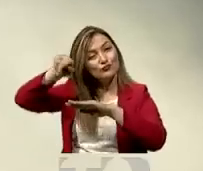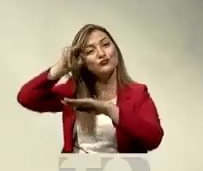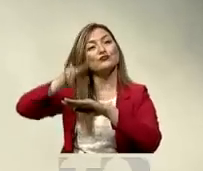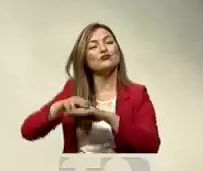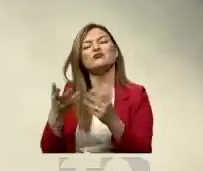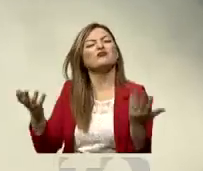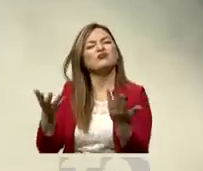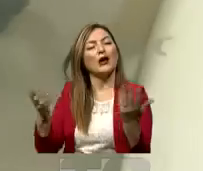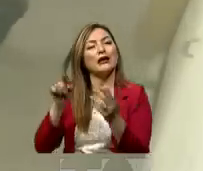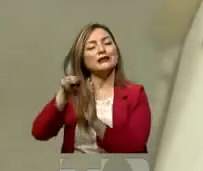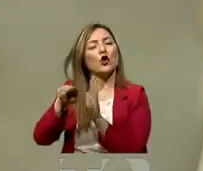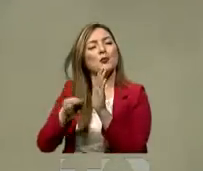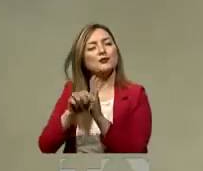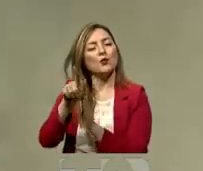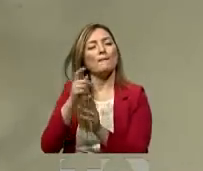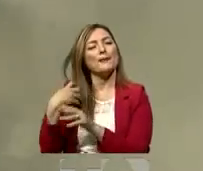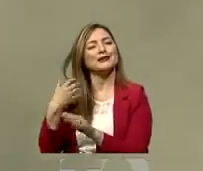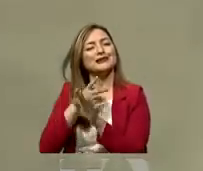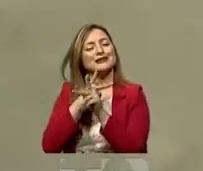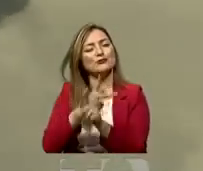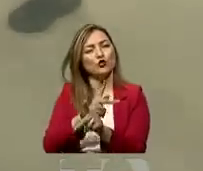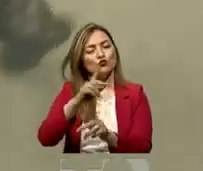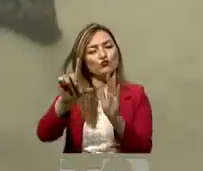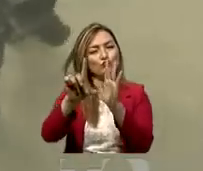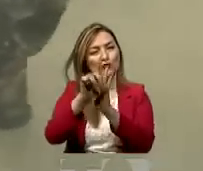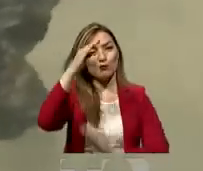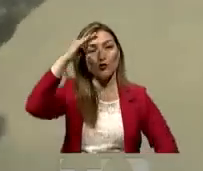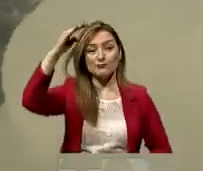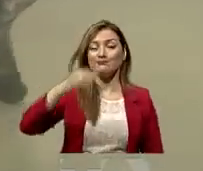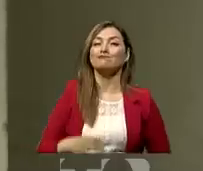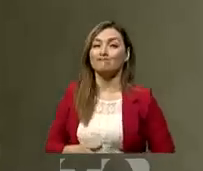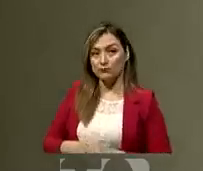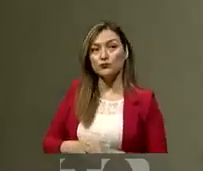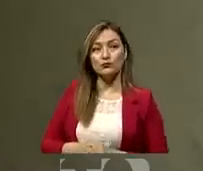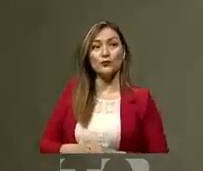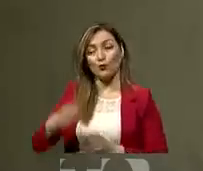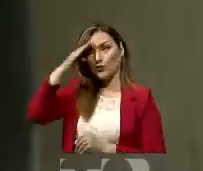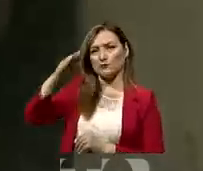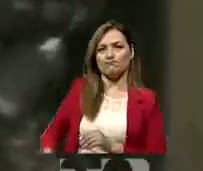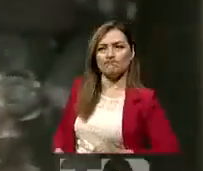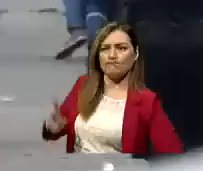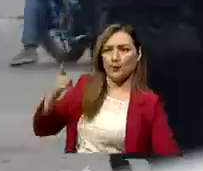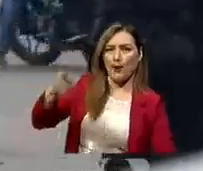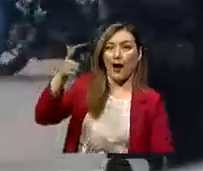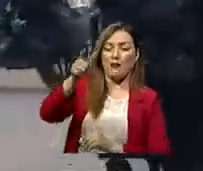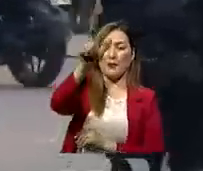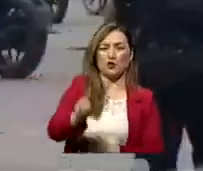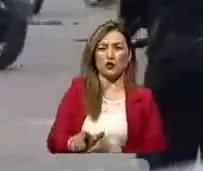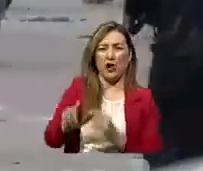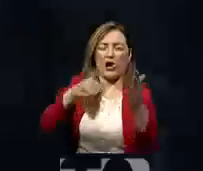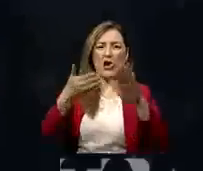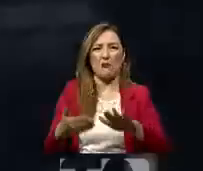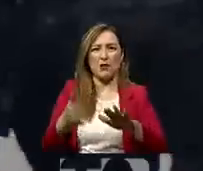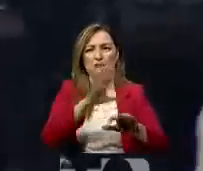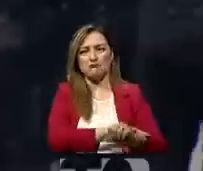es que con esta ley se garantiza la protección legal de los policías. Pues ahora, en caso de que utilicen la fuerza de manera letal, no serán